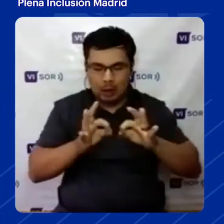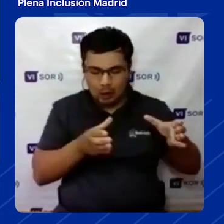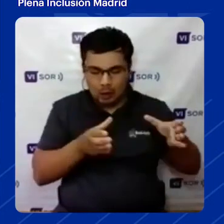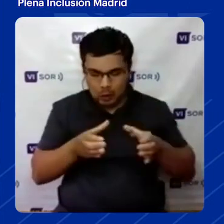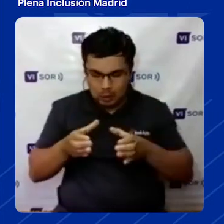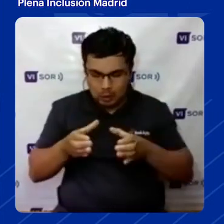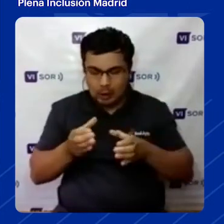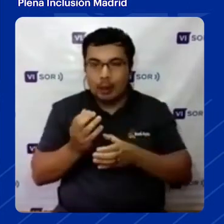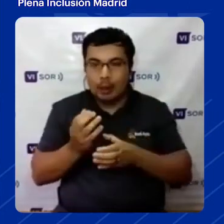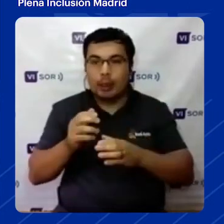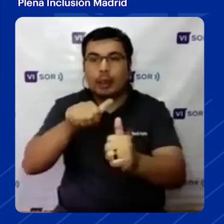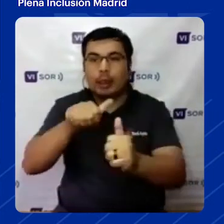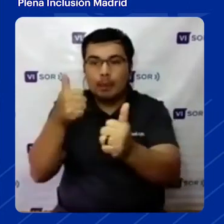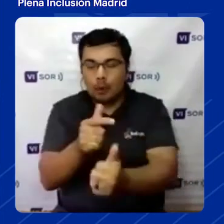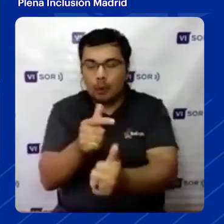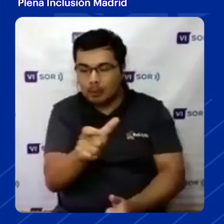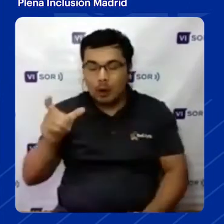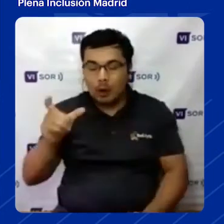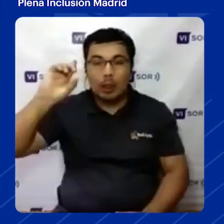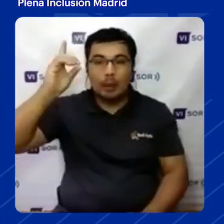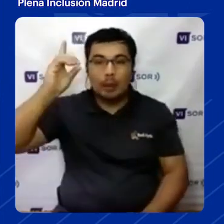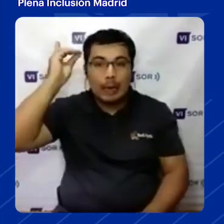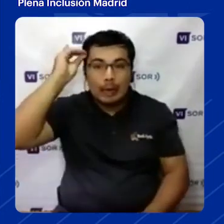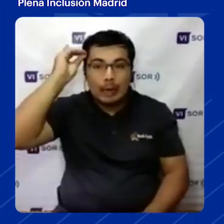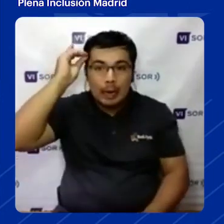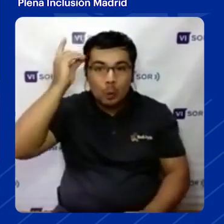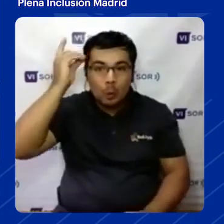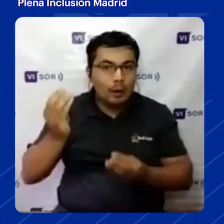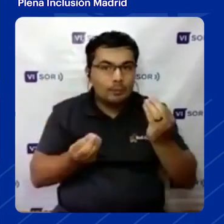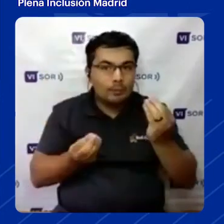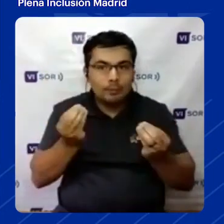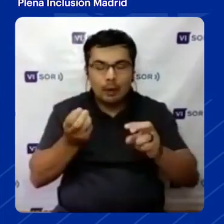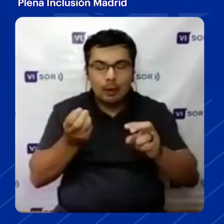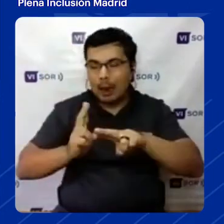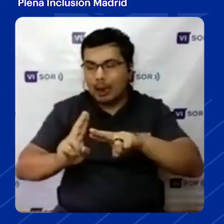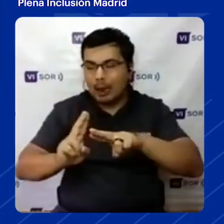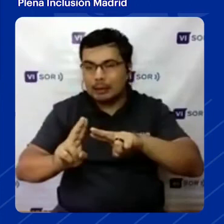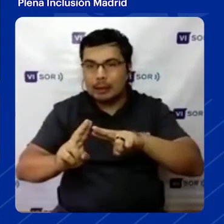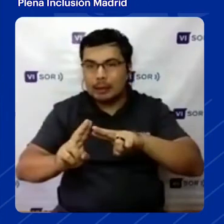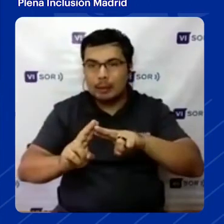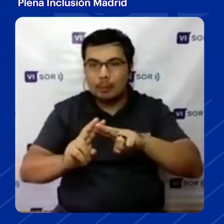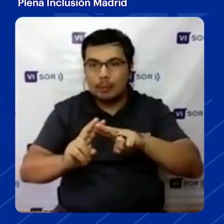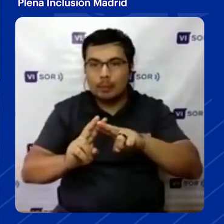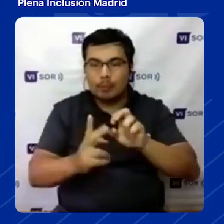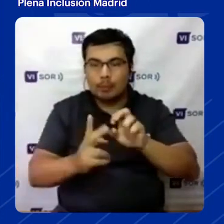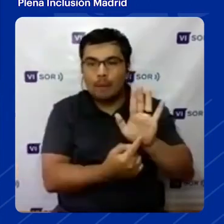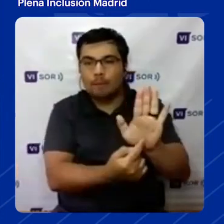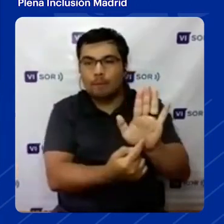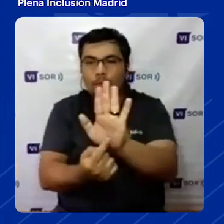discapacidad intelectual hacemos visibles también el valor de la discapacidad en la sociedad.